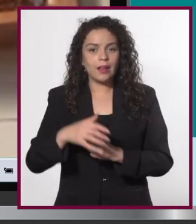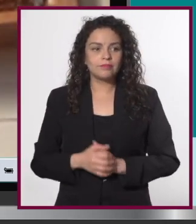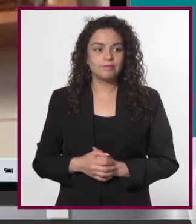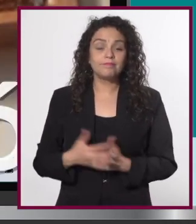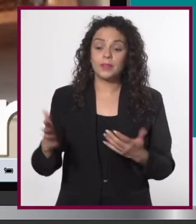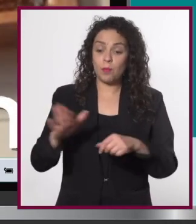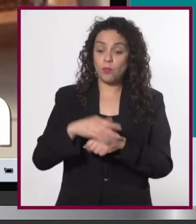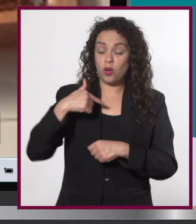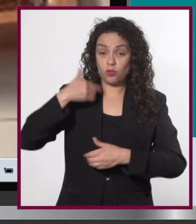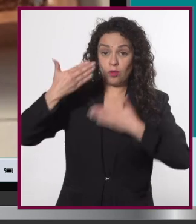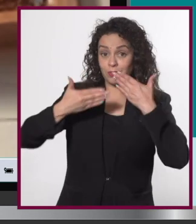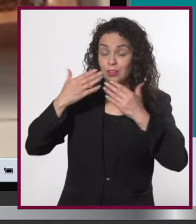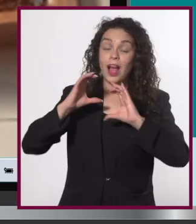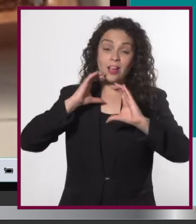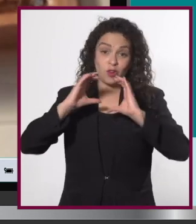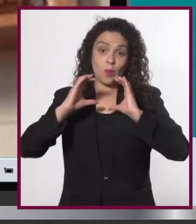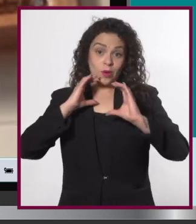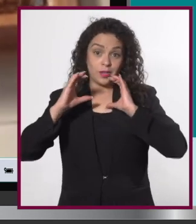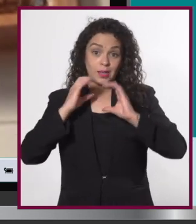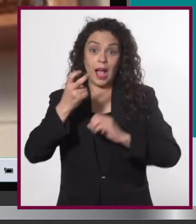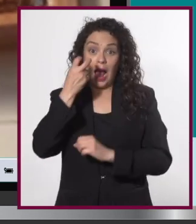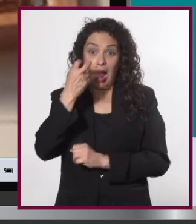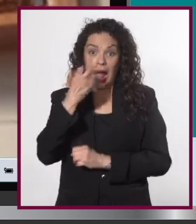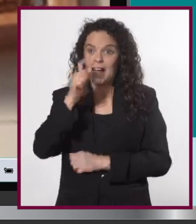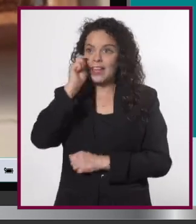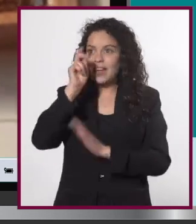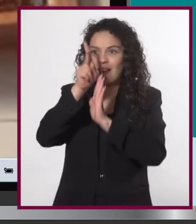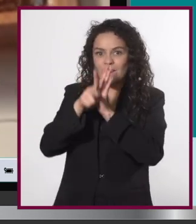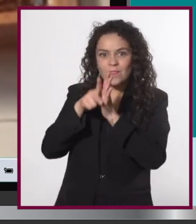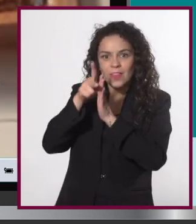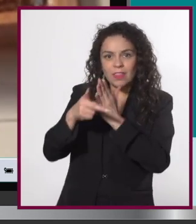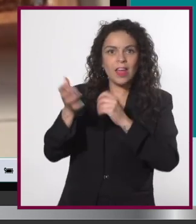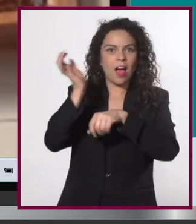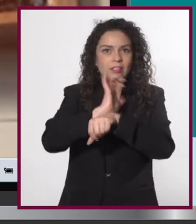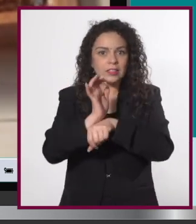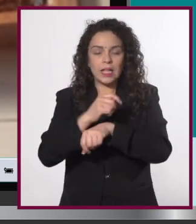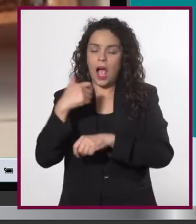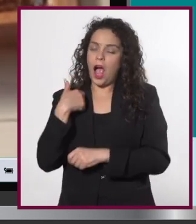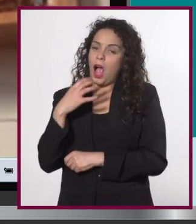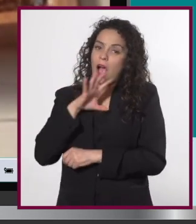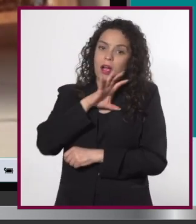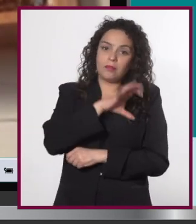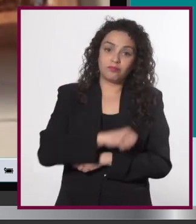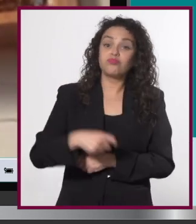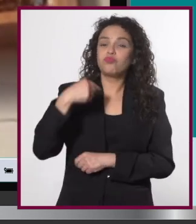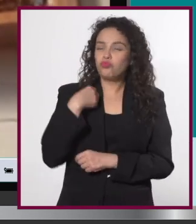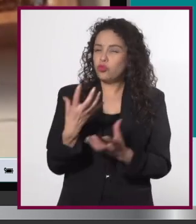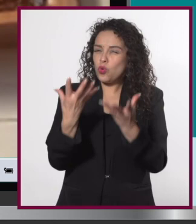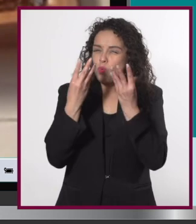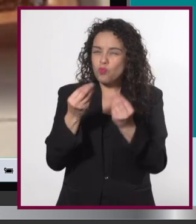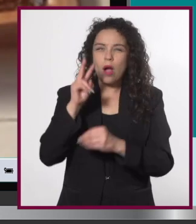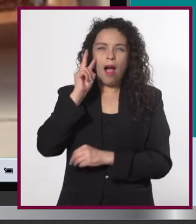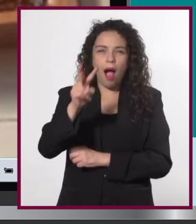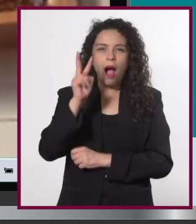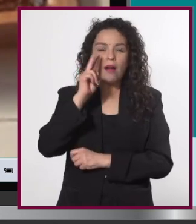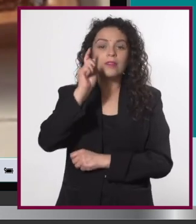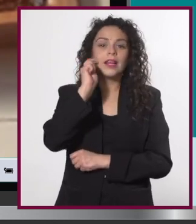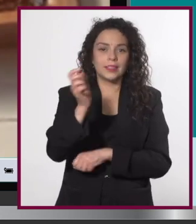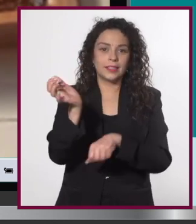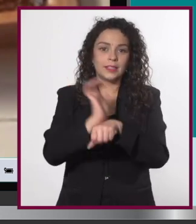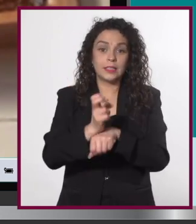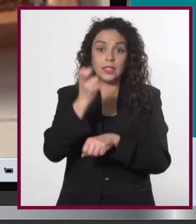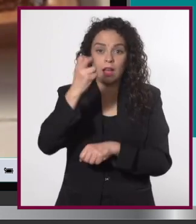estudié comunicación y me gusta mucho el audiovisual, me gusta el cine, sobre todo veo mucho cine, y ahí fue donde me enamoré